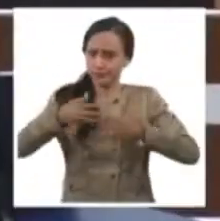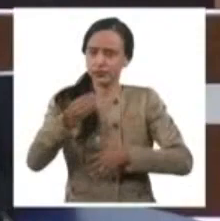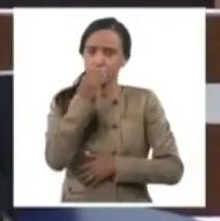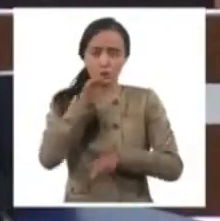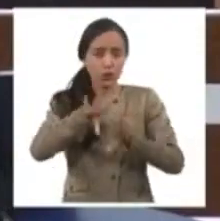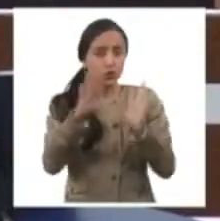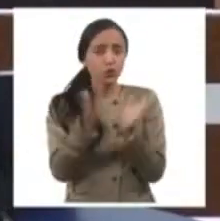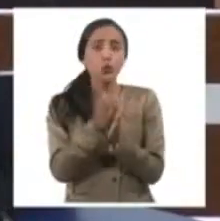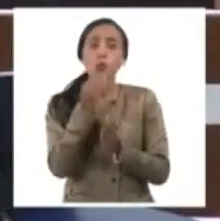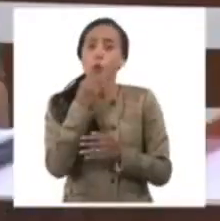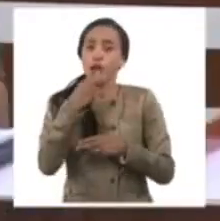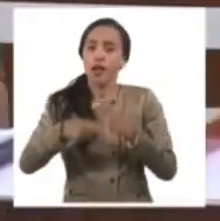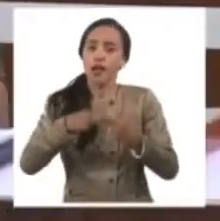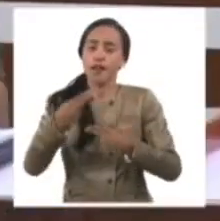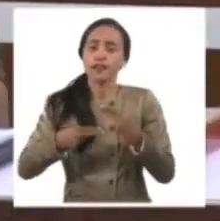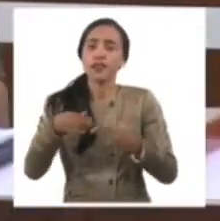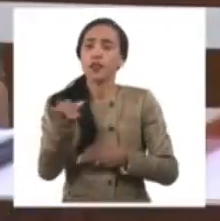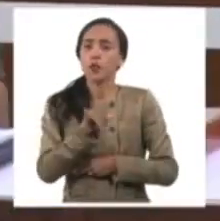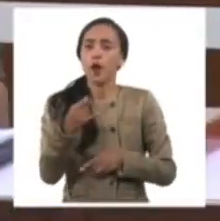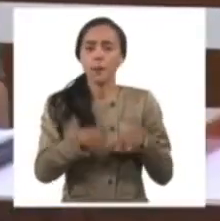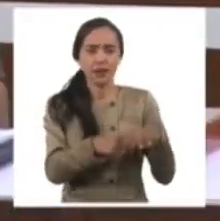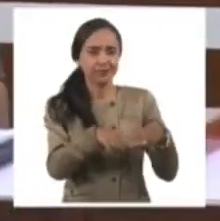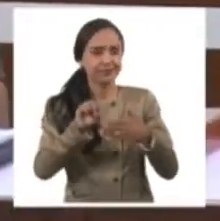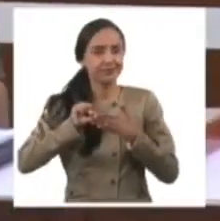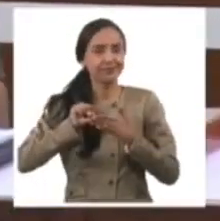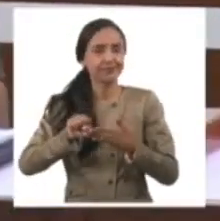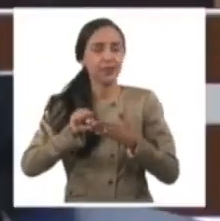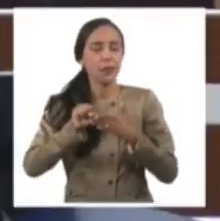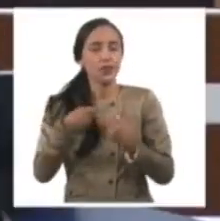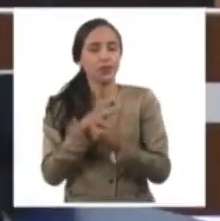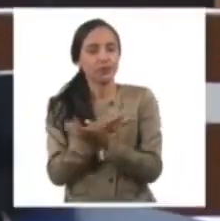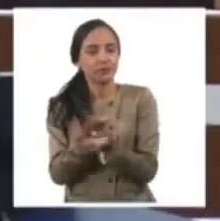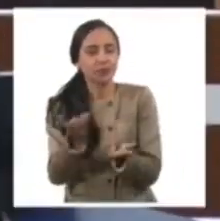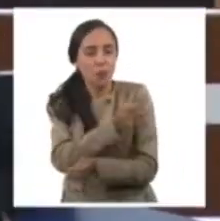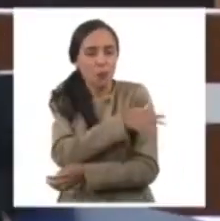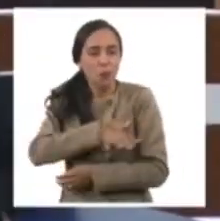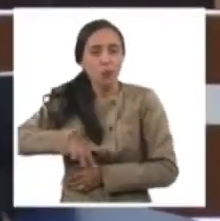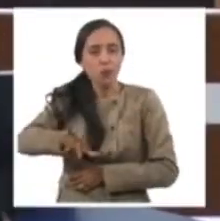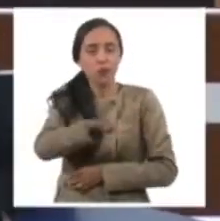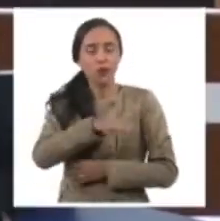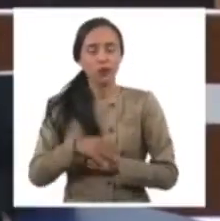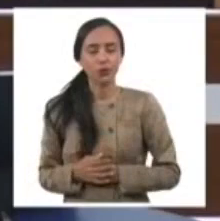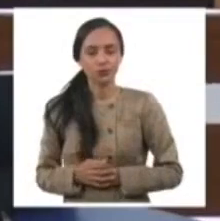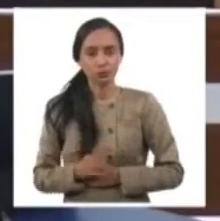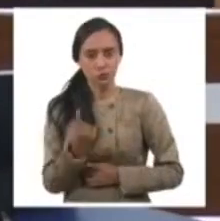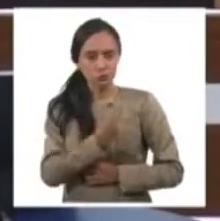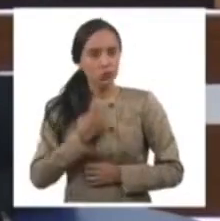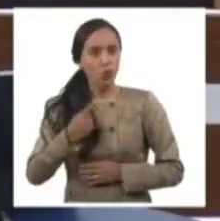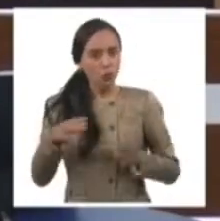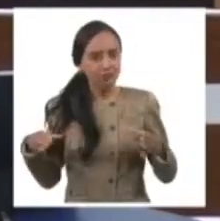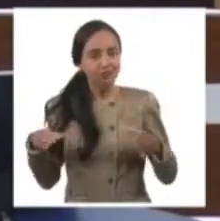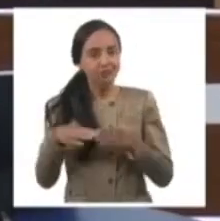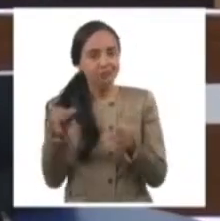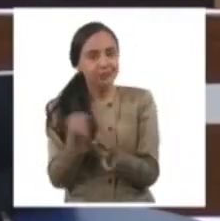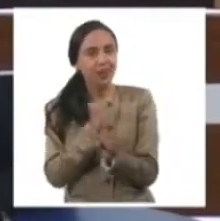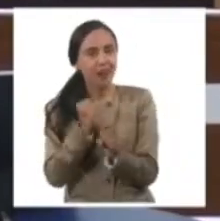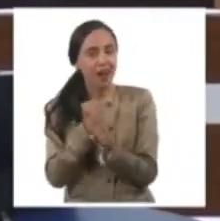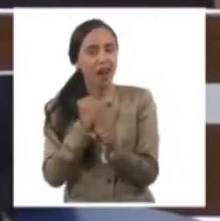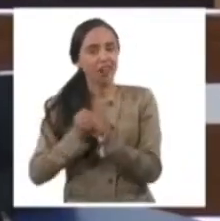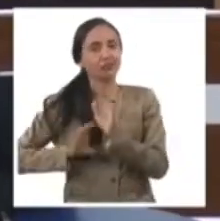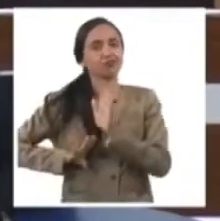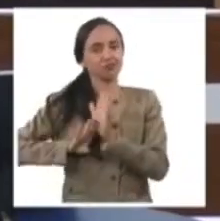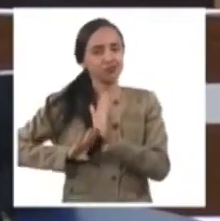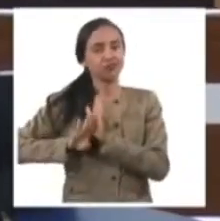pueda hacer en la generación de bienes y servicios a la población. Entre todos estamos trabajando, entre todos, con ese